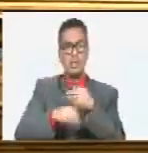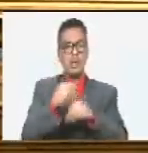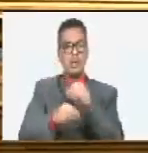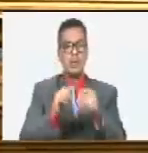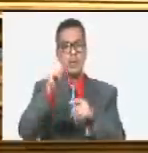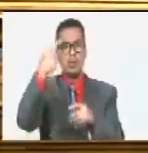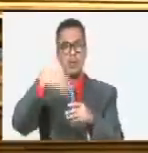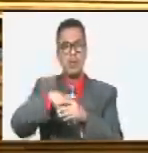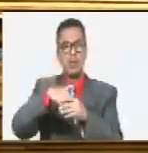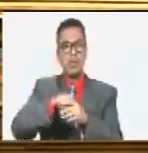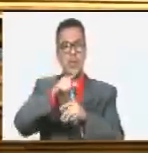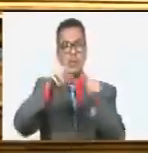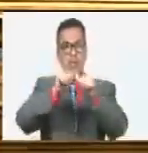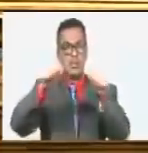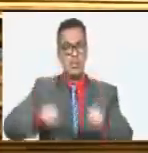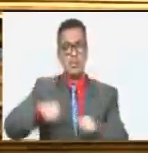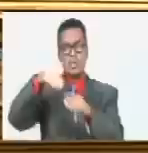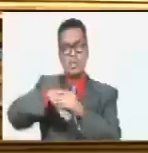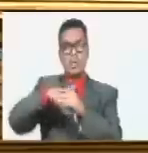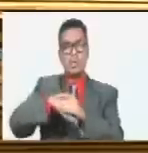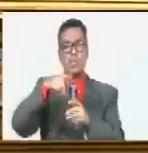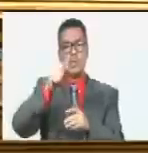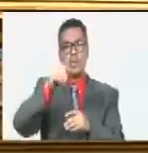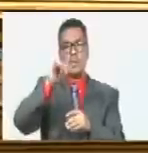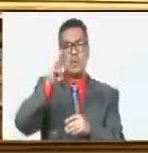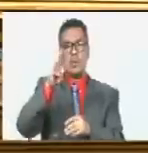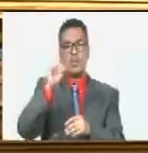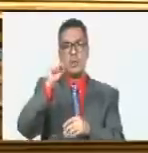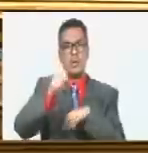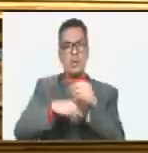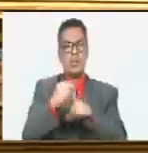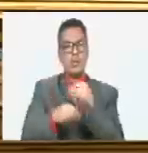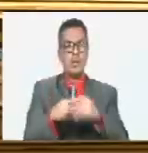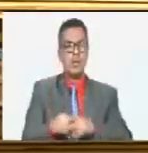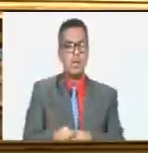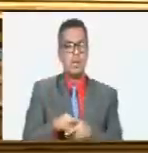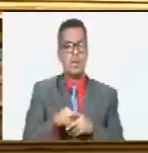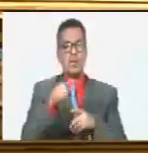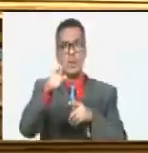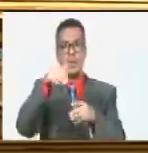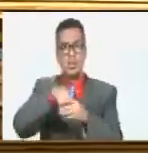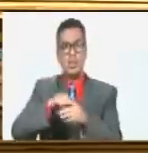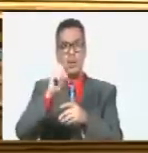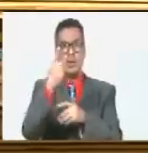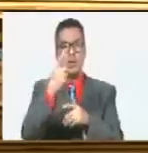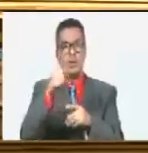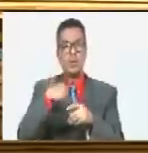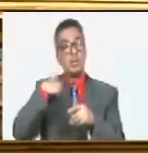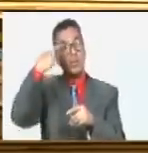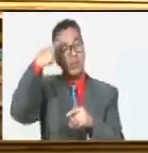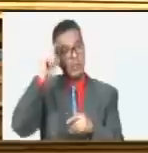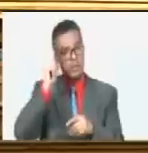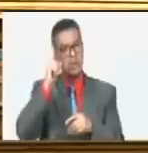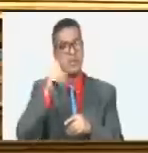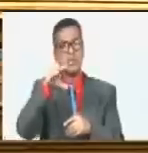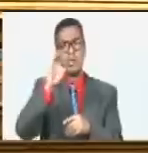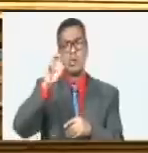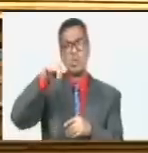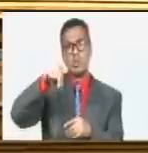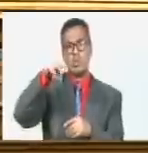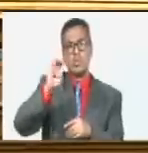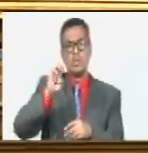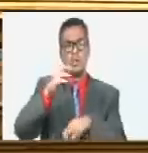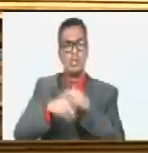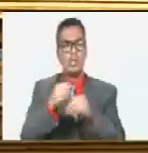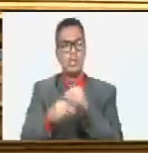es el sistema electoral que Tibisay Lucena diseñó. Serán las elecciones primarias. Si llega a ocurrir que el Consejo Nacional Electoral que se las haga, serán